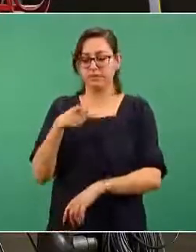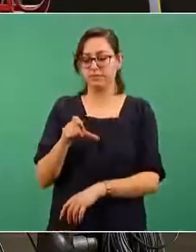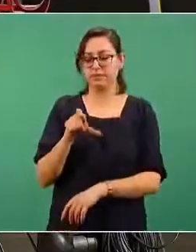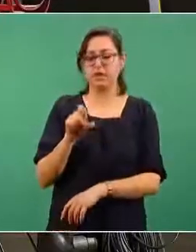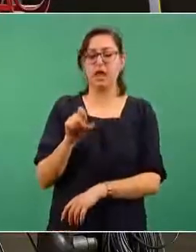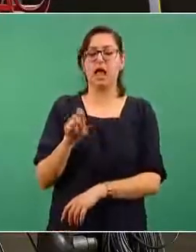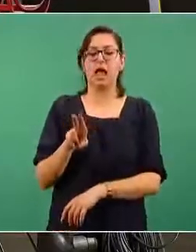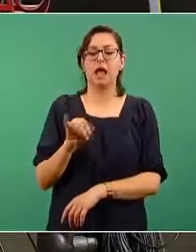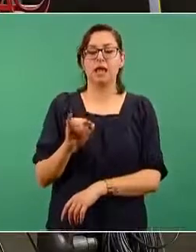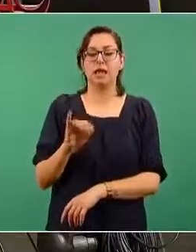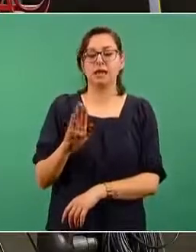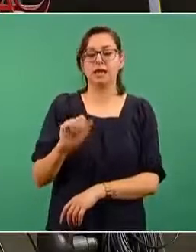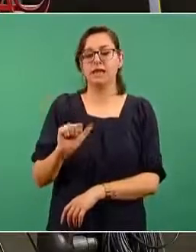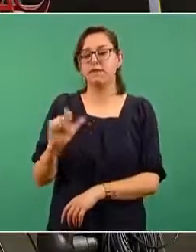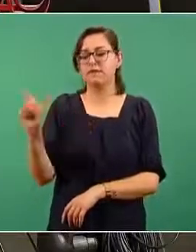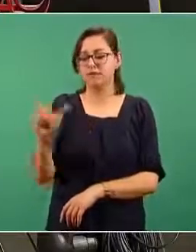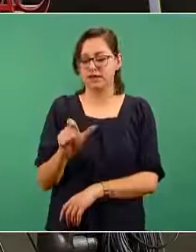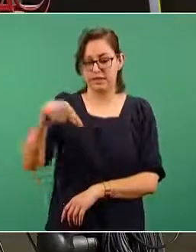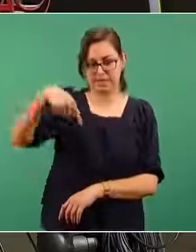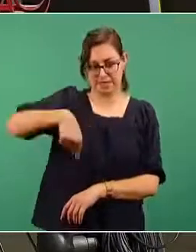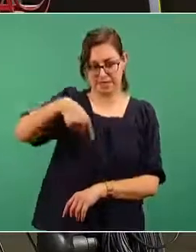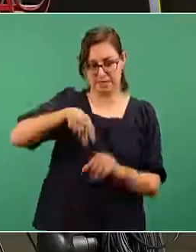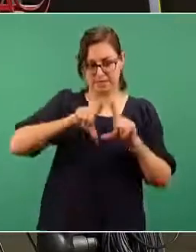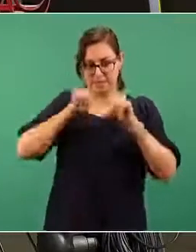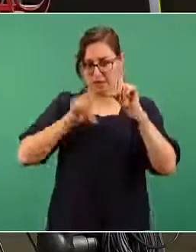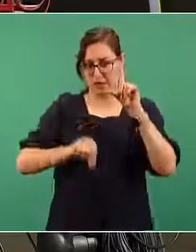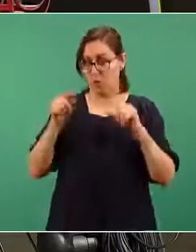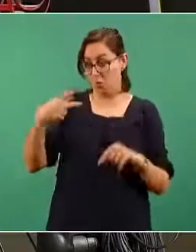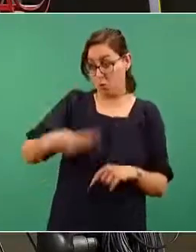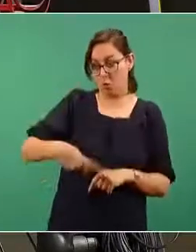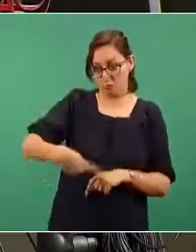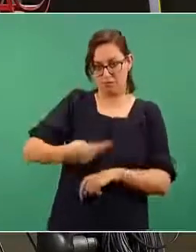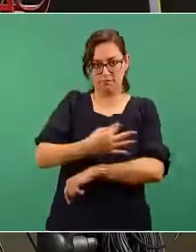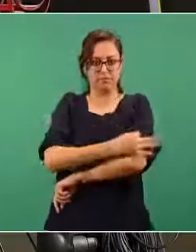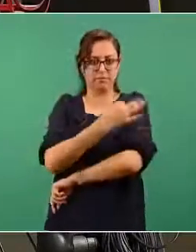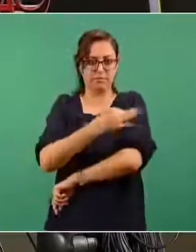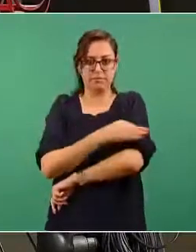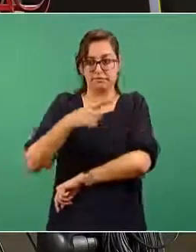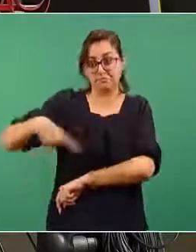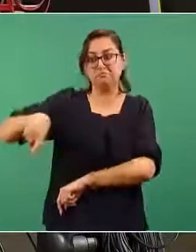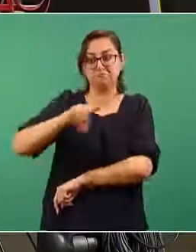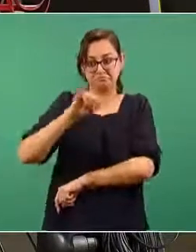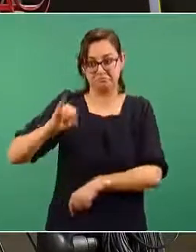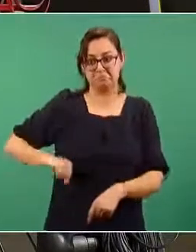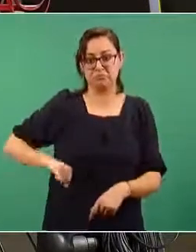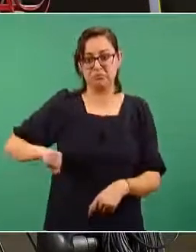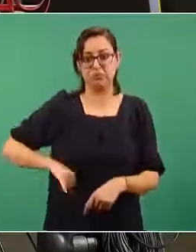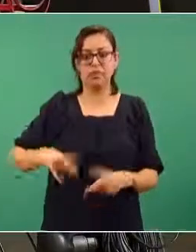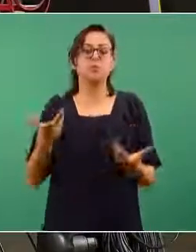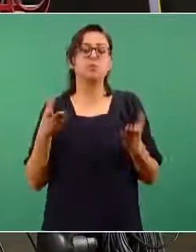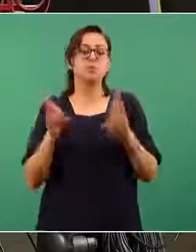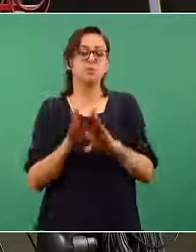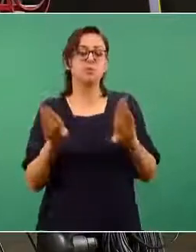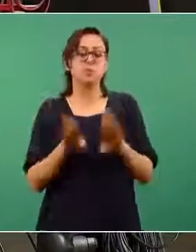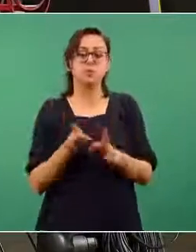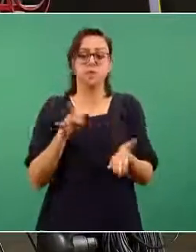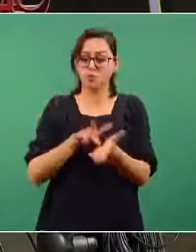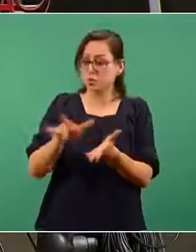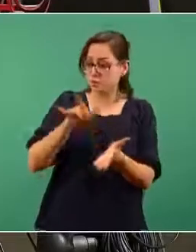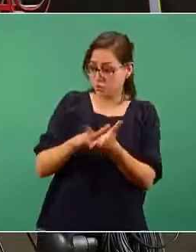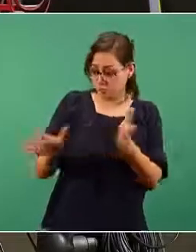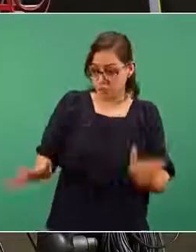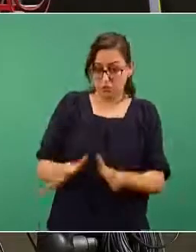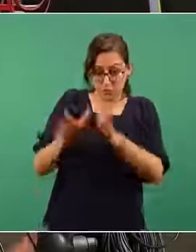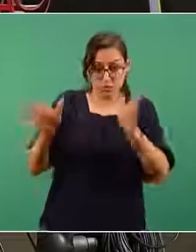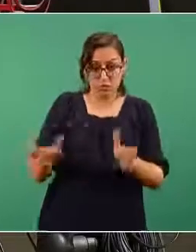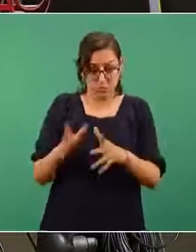ellos tienen. Y entonces me surge la duda, quisiera saber cuáles son las estrategias de apoyo para el desarrollo de las vacunas